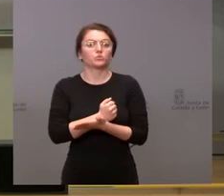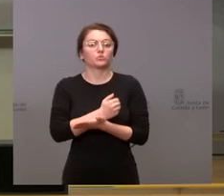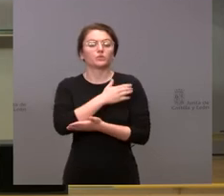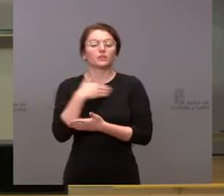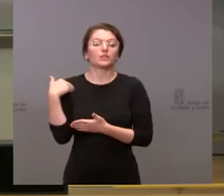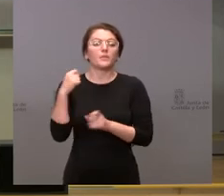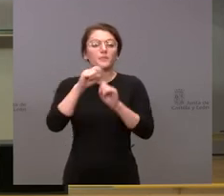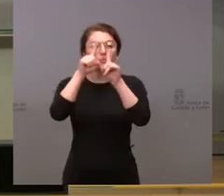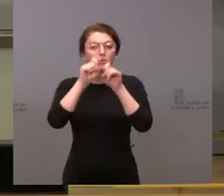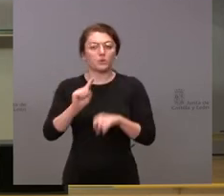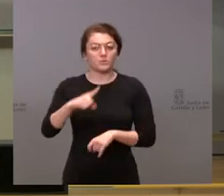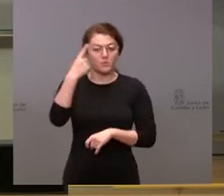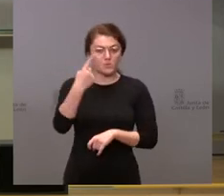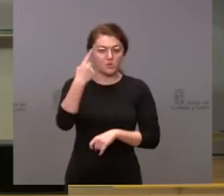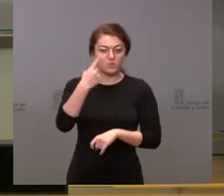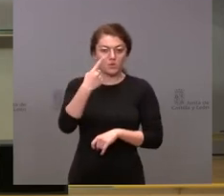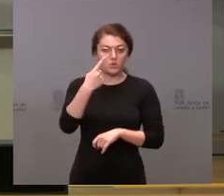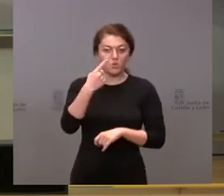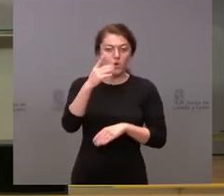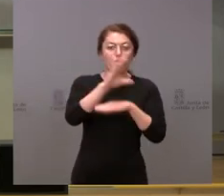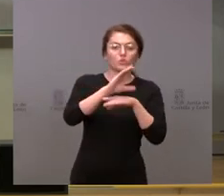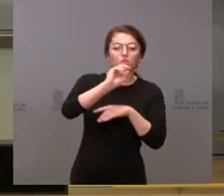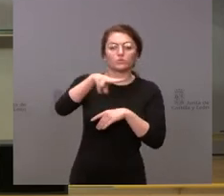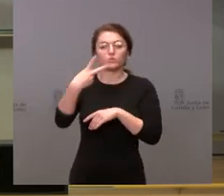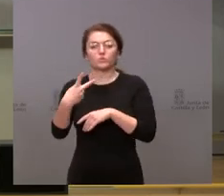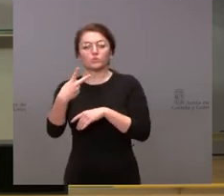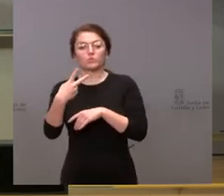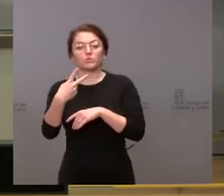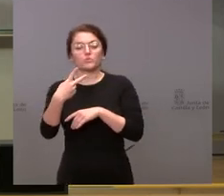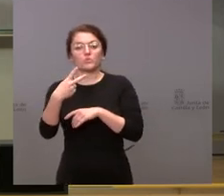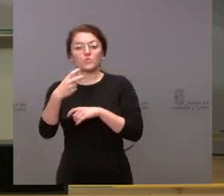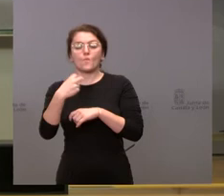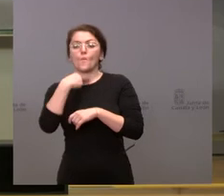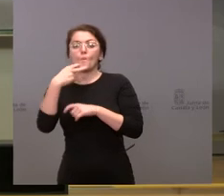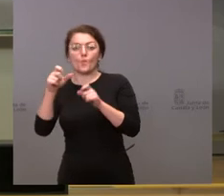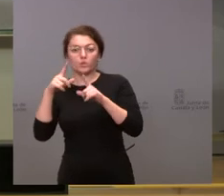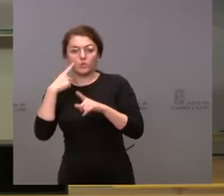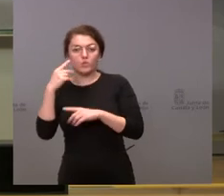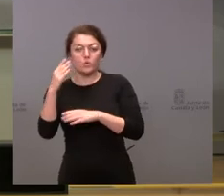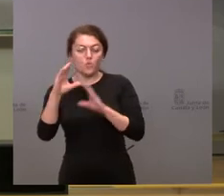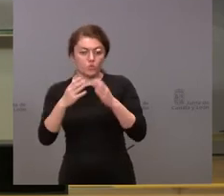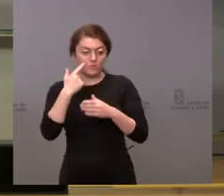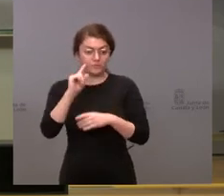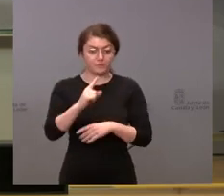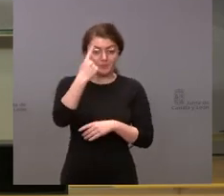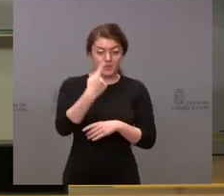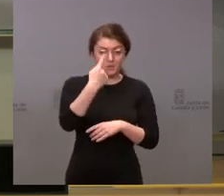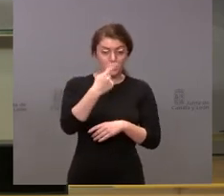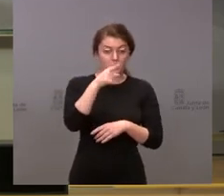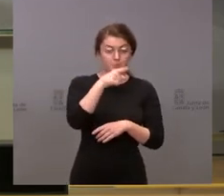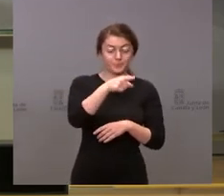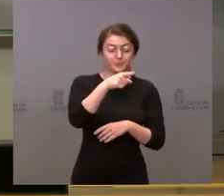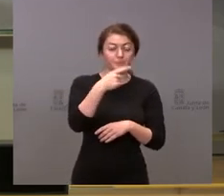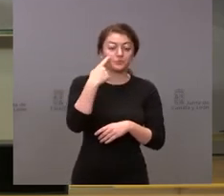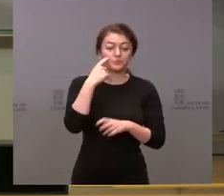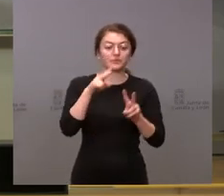preguntar primero el consejero después el portavoz de la junta en primer lugar el consejero de sanidad sobre el